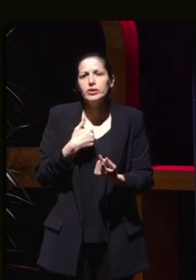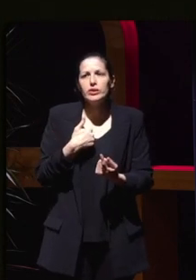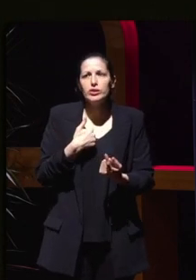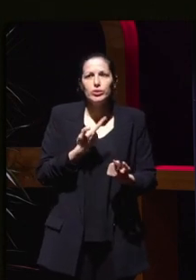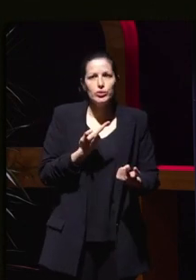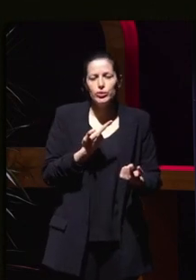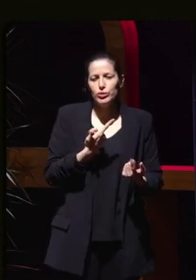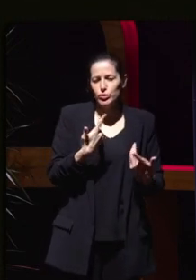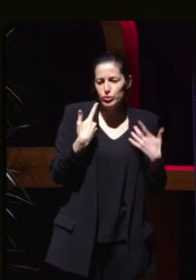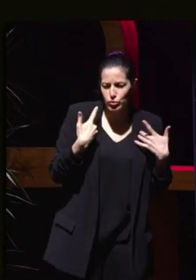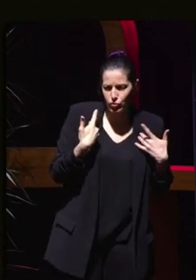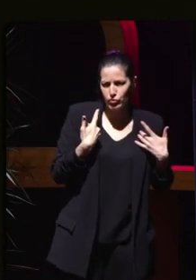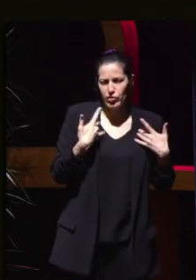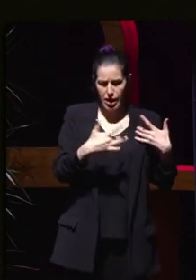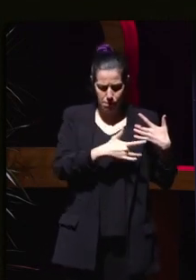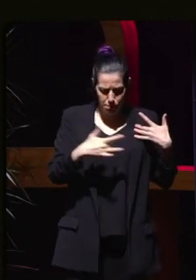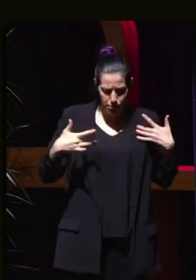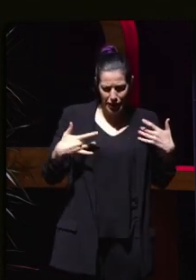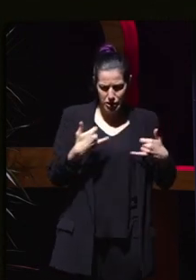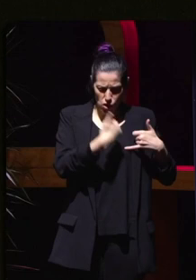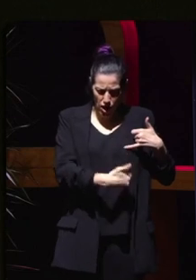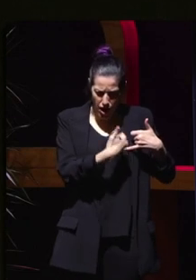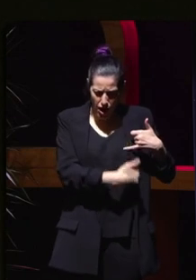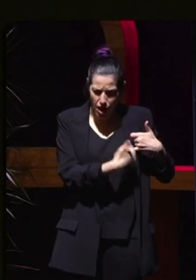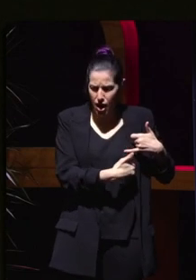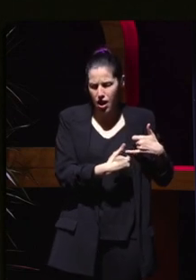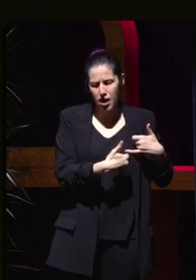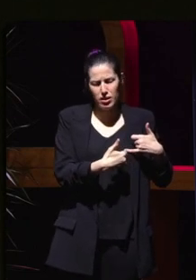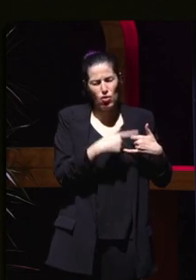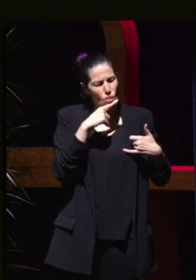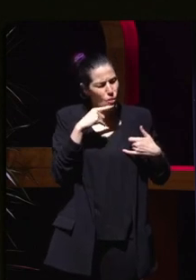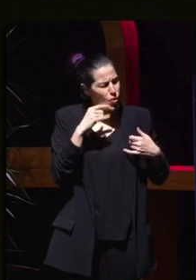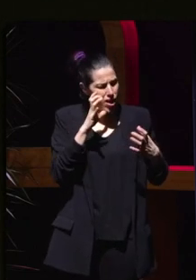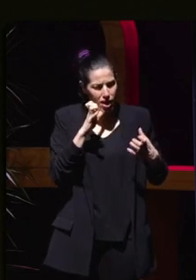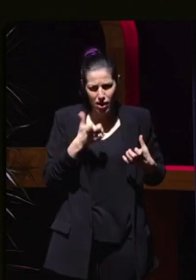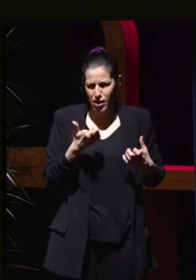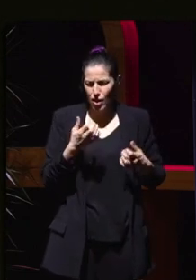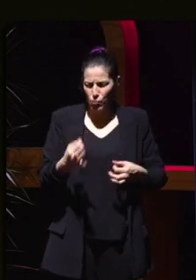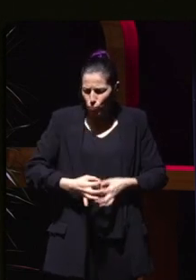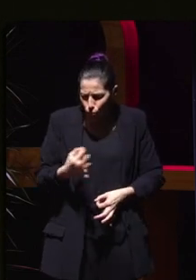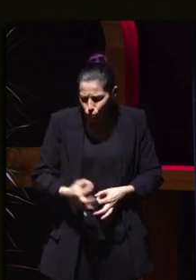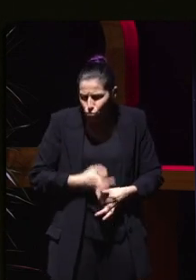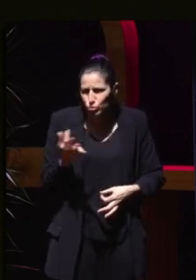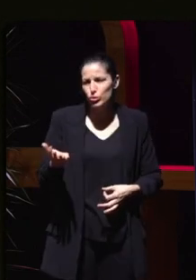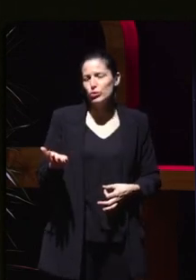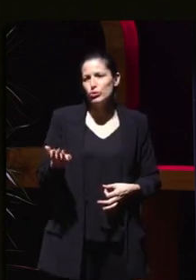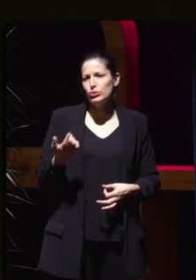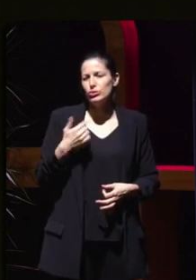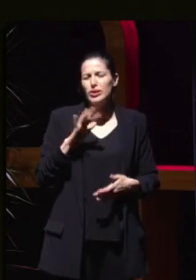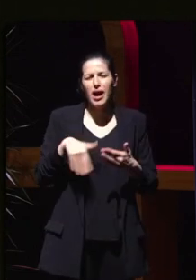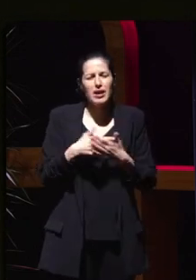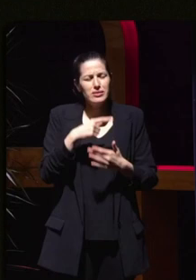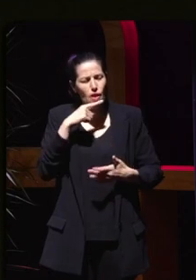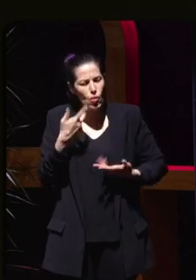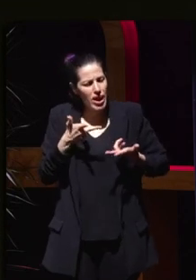horrorosa grietas nuevos pezones que en activos sabe quedoen puntos por todas partes esto rodarme de hoy a sentarme